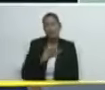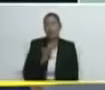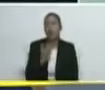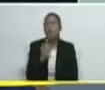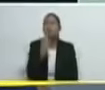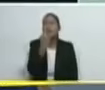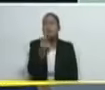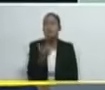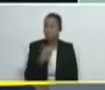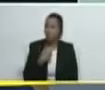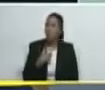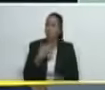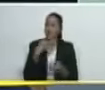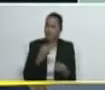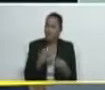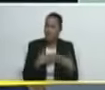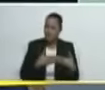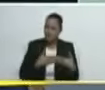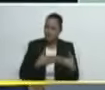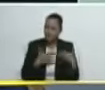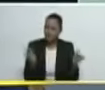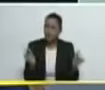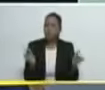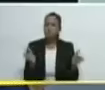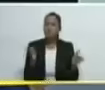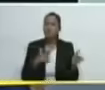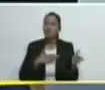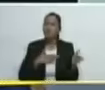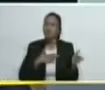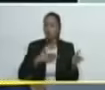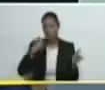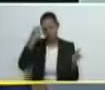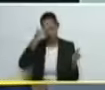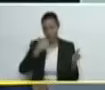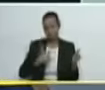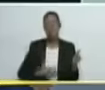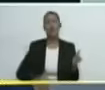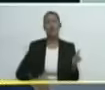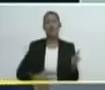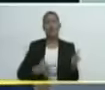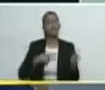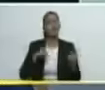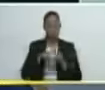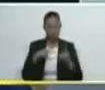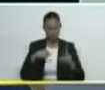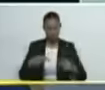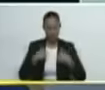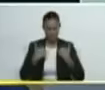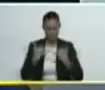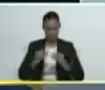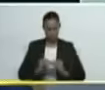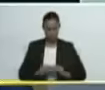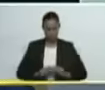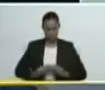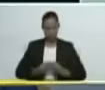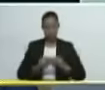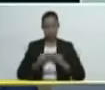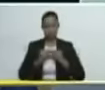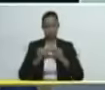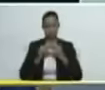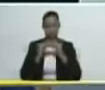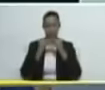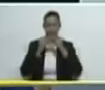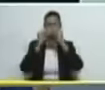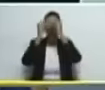con humildad que estoy hecho del mismo barro bendito de ustedes, hecho del